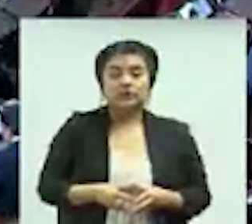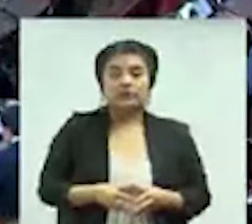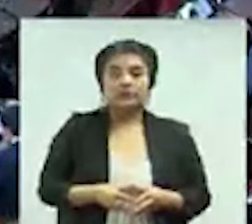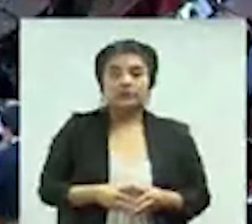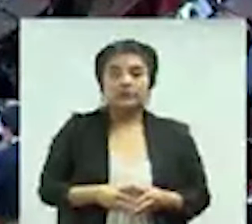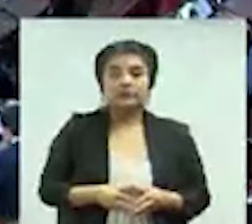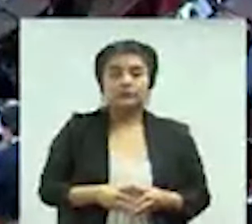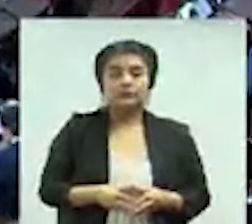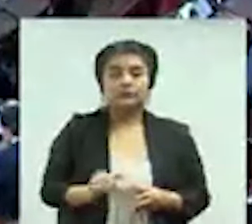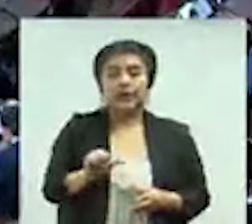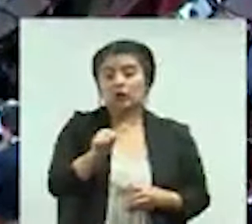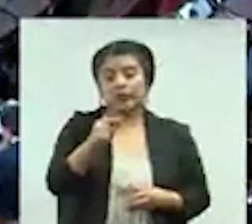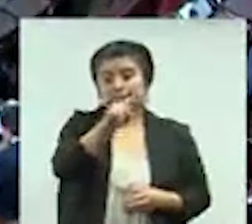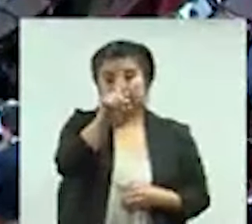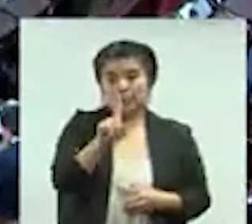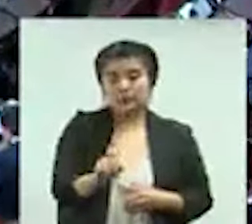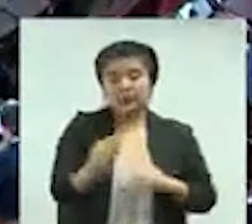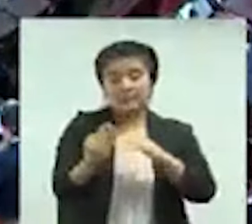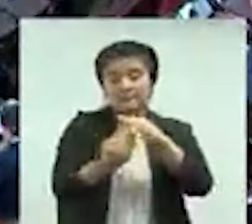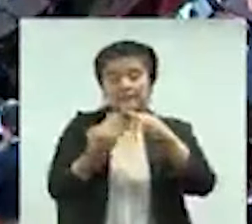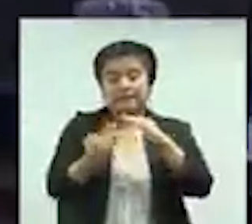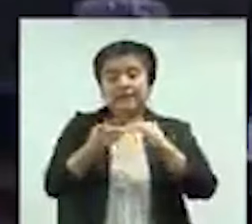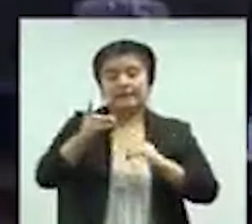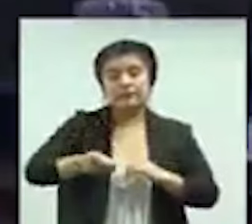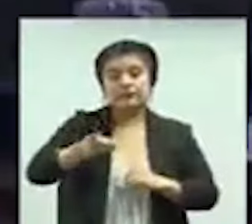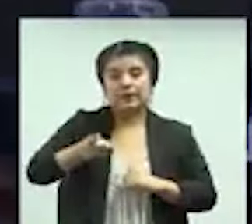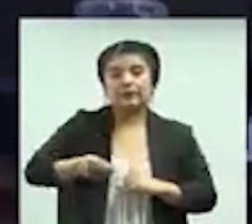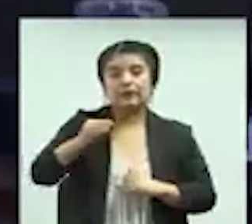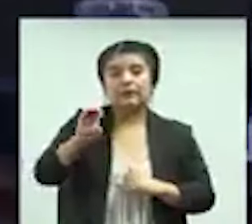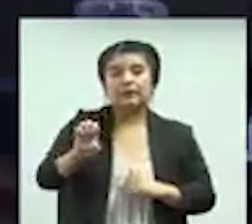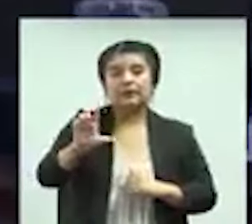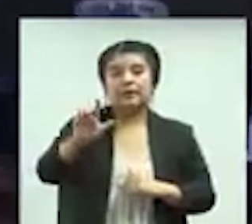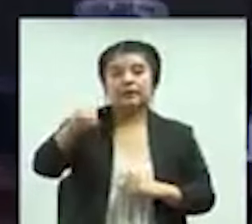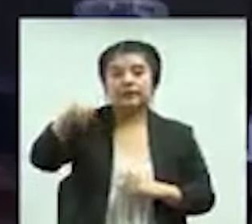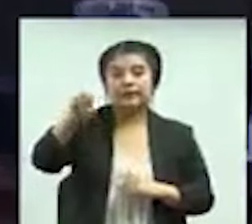Para formular la siguiente pregunta básica, tiene la palabra el diputado Elmer Palencia.